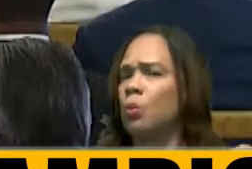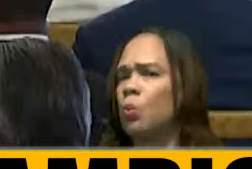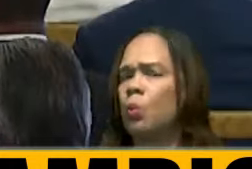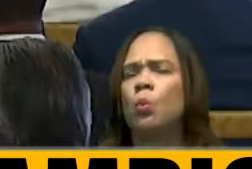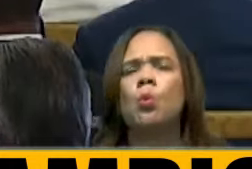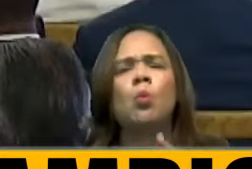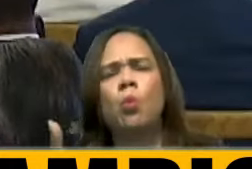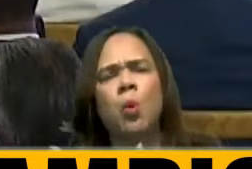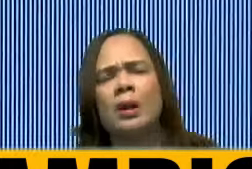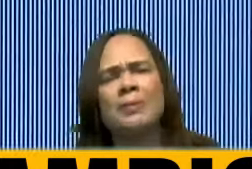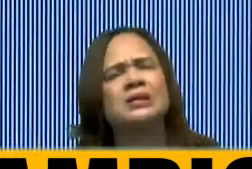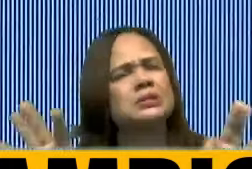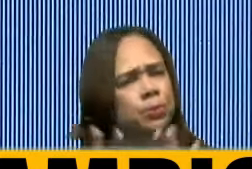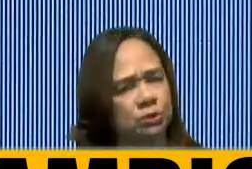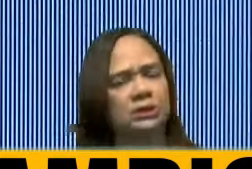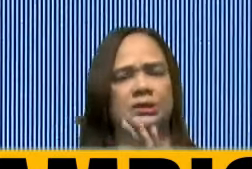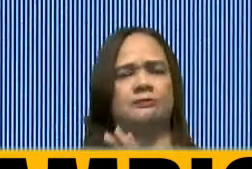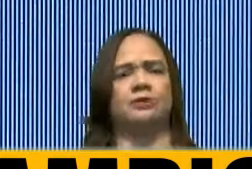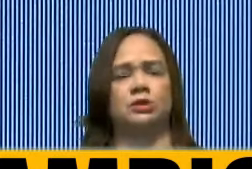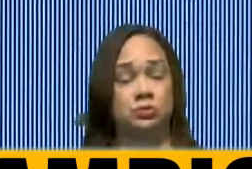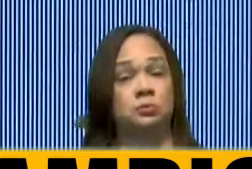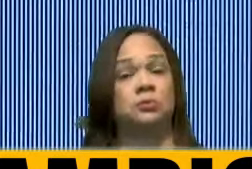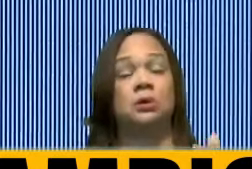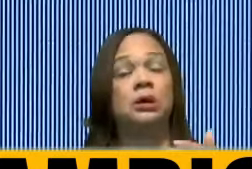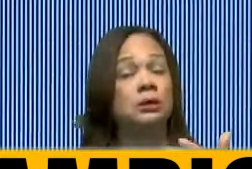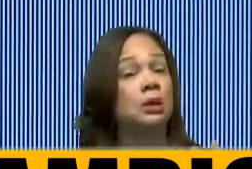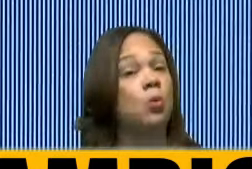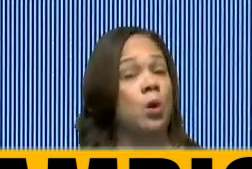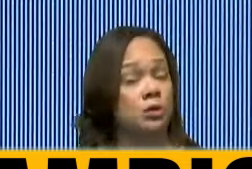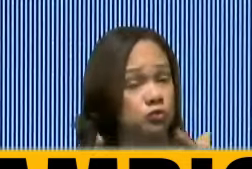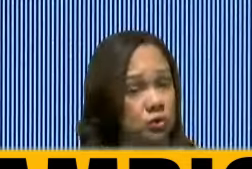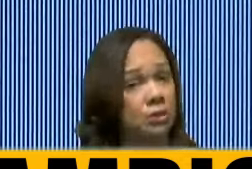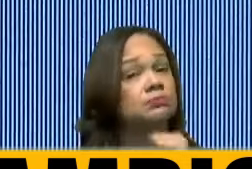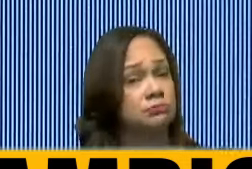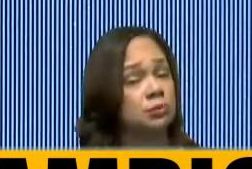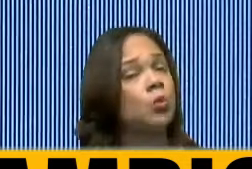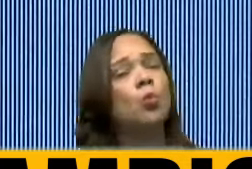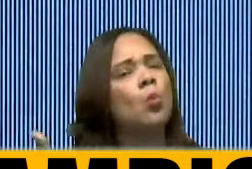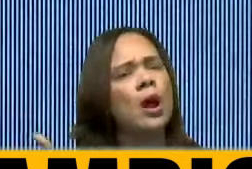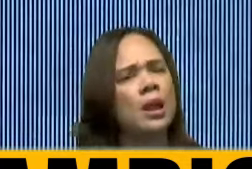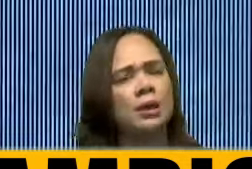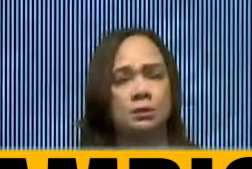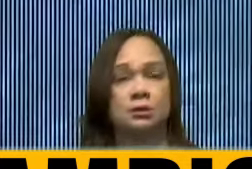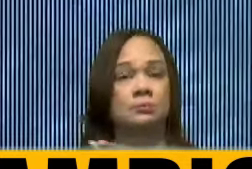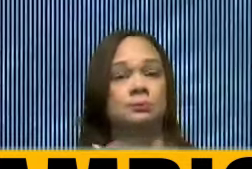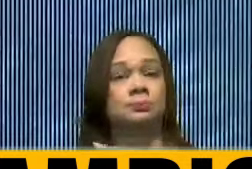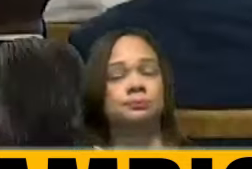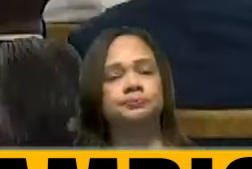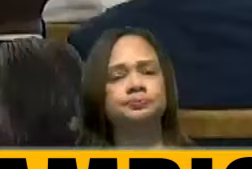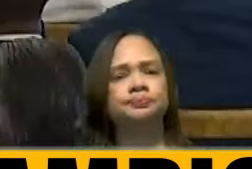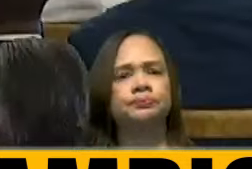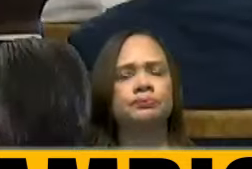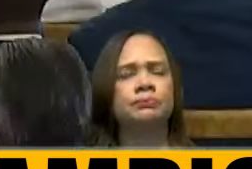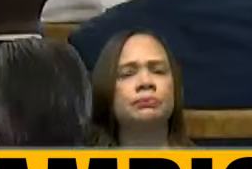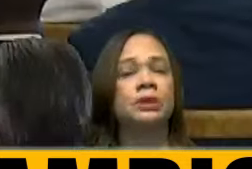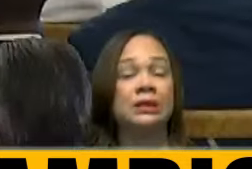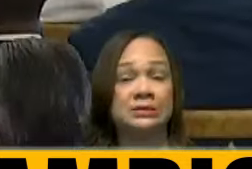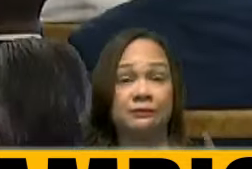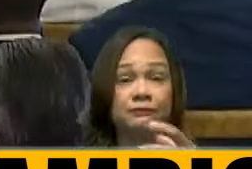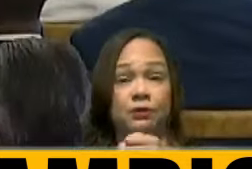que mayor impacto generarán a partir del momento en el cual se se materializadas la primera se estará